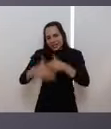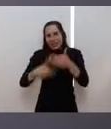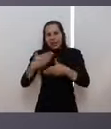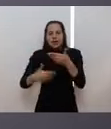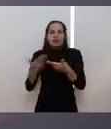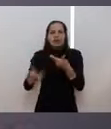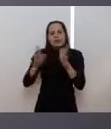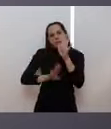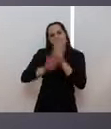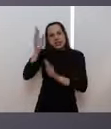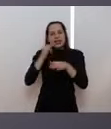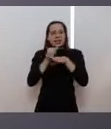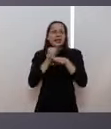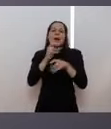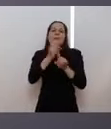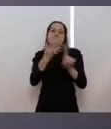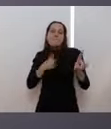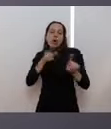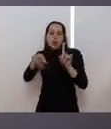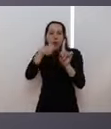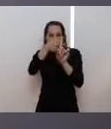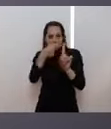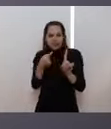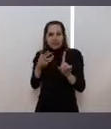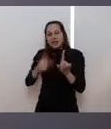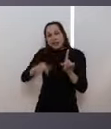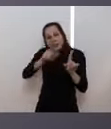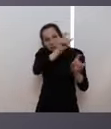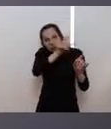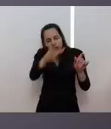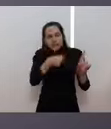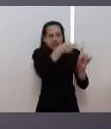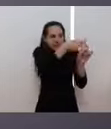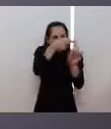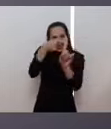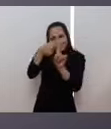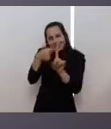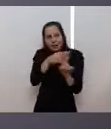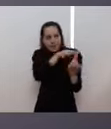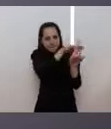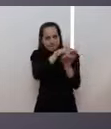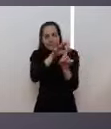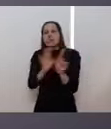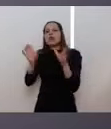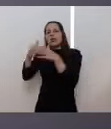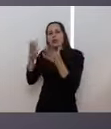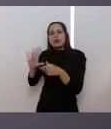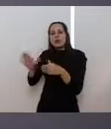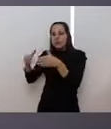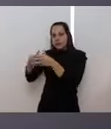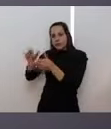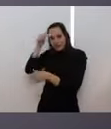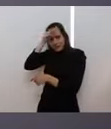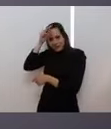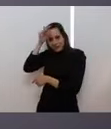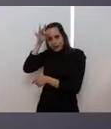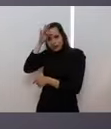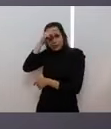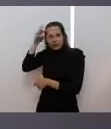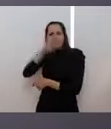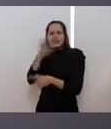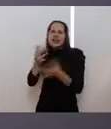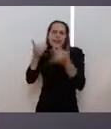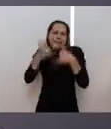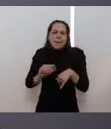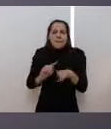crecimiento institucional que impacta de manera positiva a los usuarios del subsistema de salud de las fuerzas militares por eso para realizar el cierre de